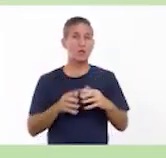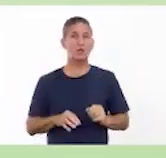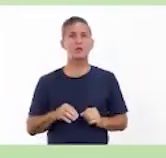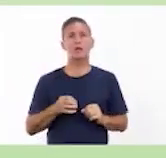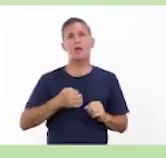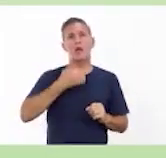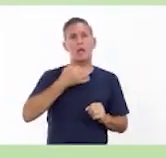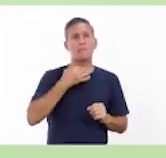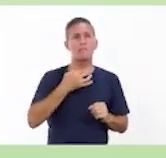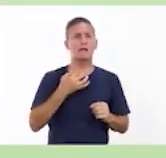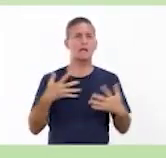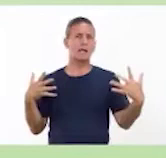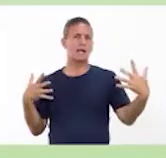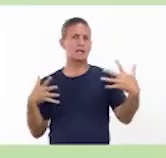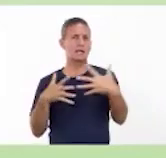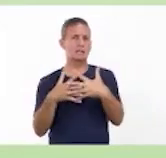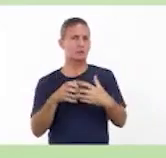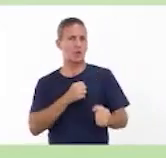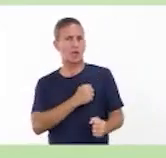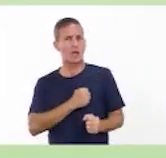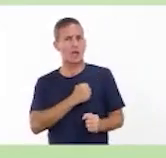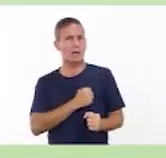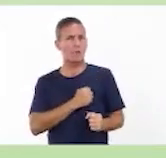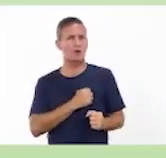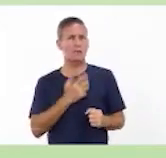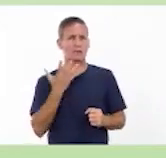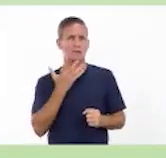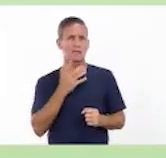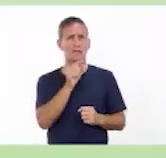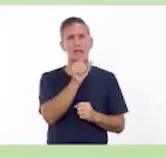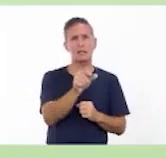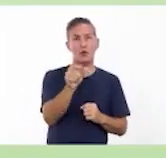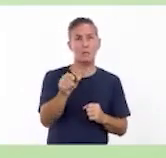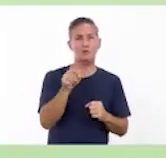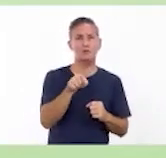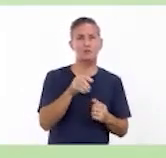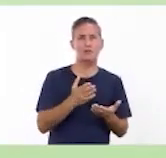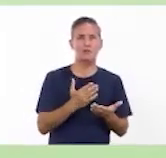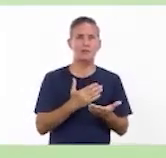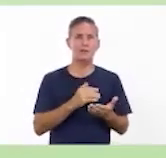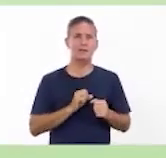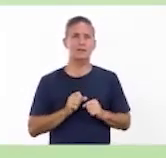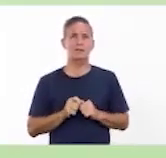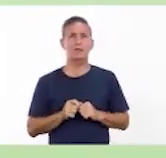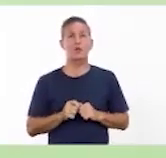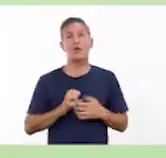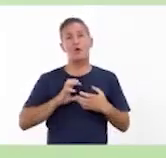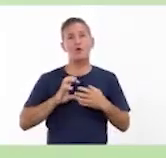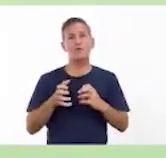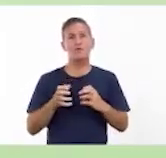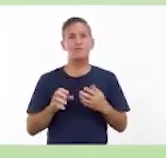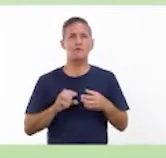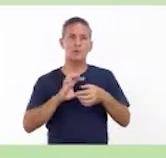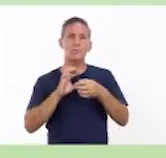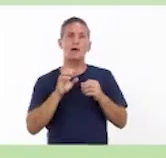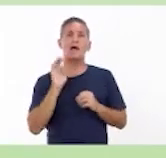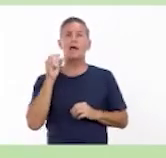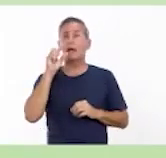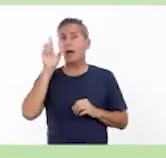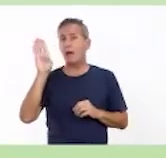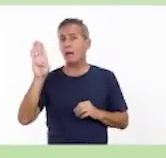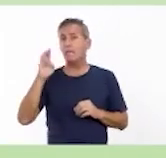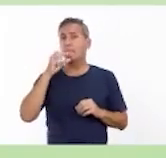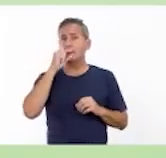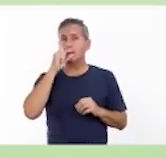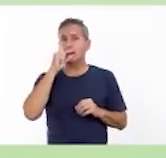relaciones, enjuiciar las relaciones amorosas de los protagonistas y reconocer formas verbales y